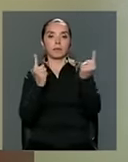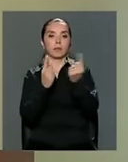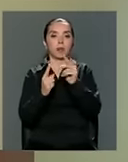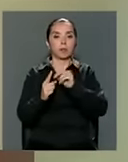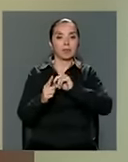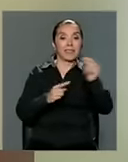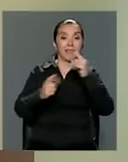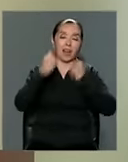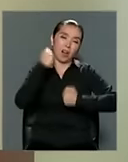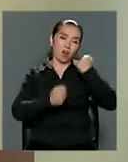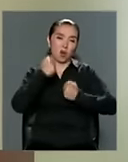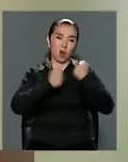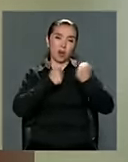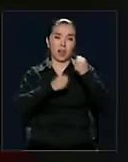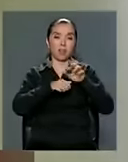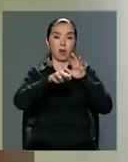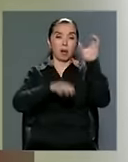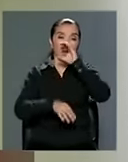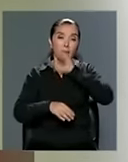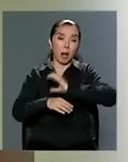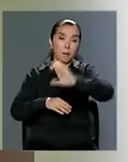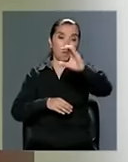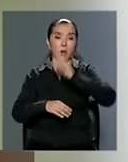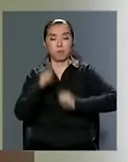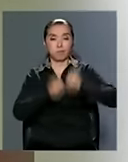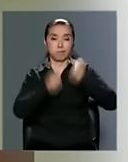vehículo corriendo por los predios.